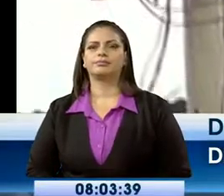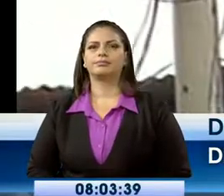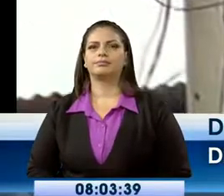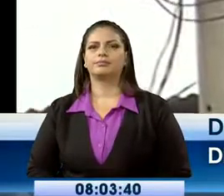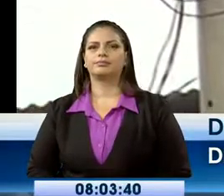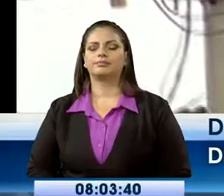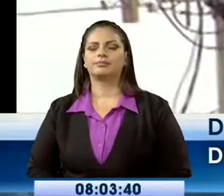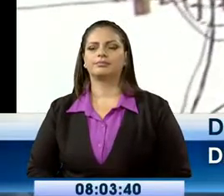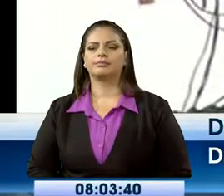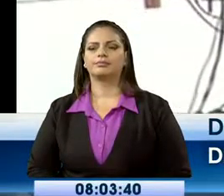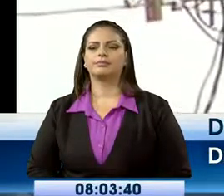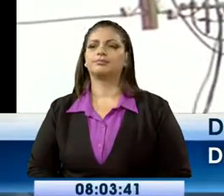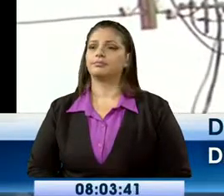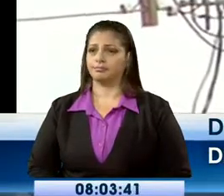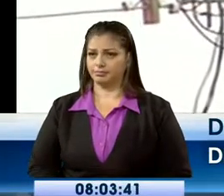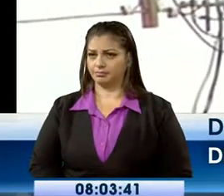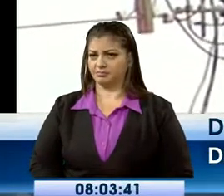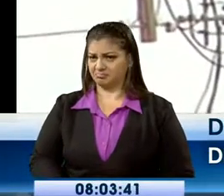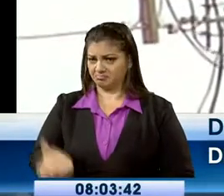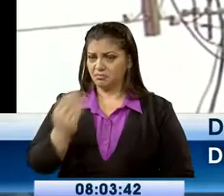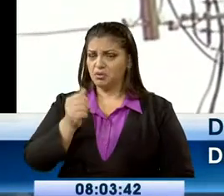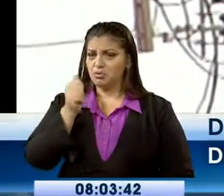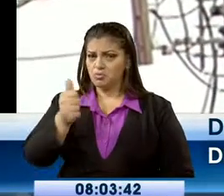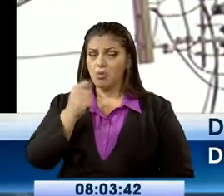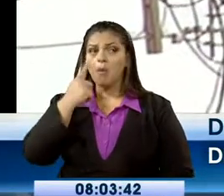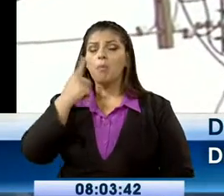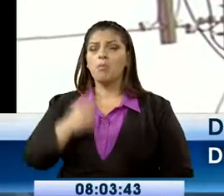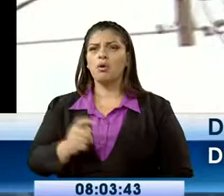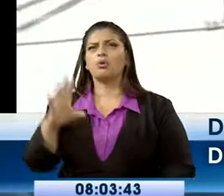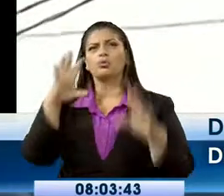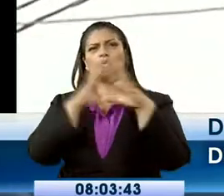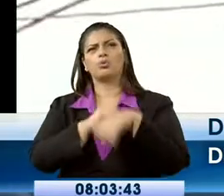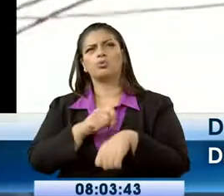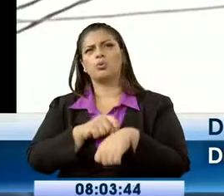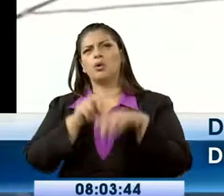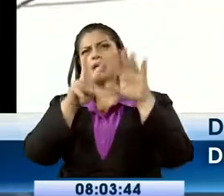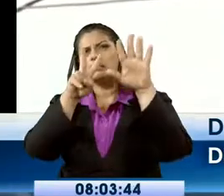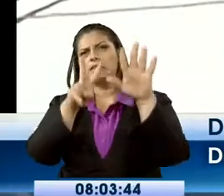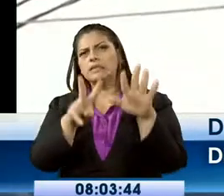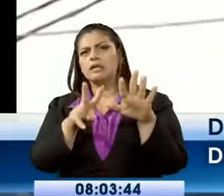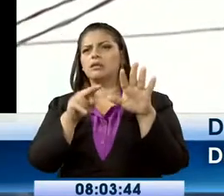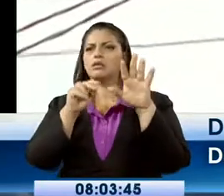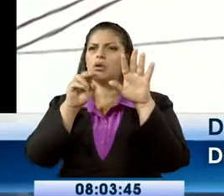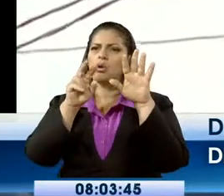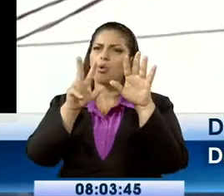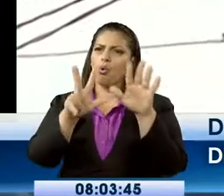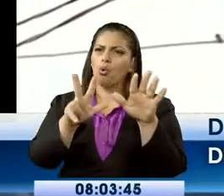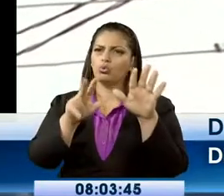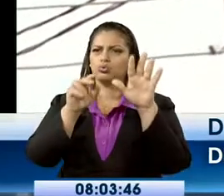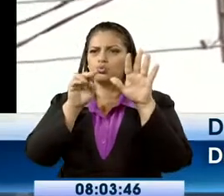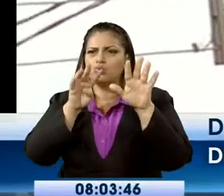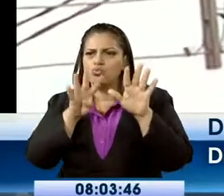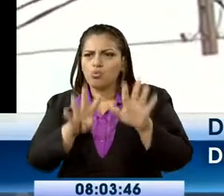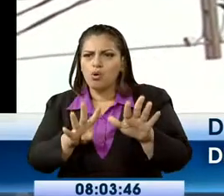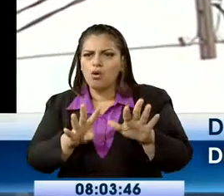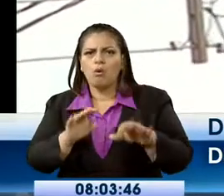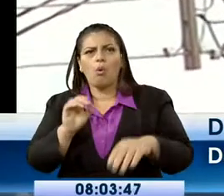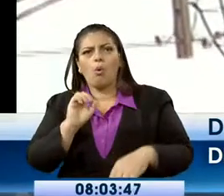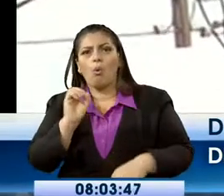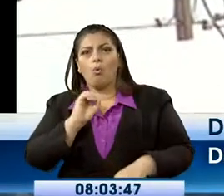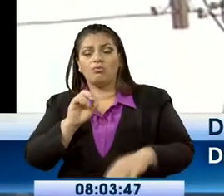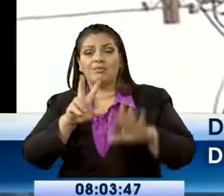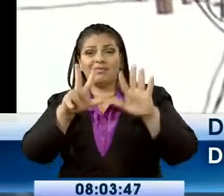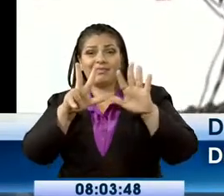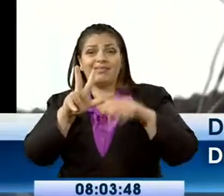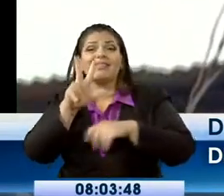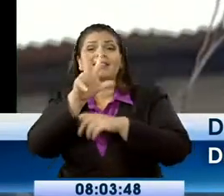esquina, usted venga a las 7, 8, 9, hasta las 3 de la mañana amanecen fumando. ¿En dónde están fumando?